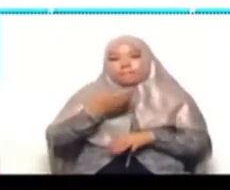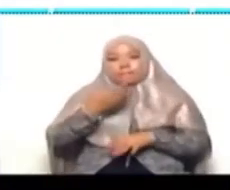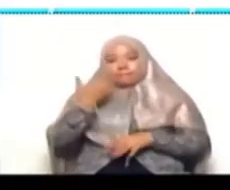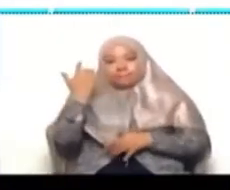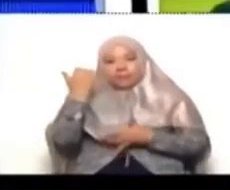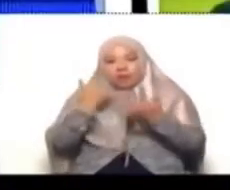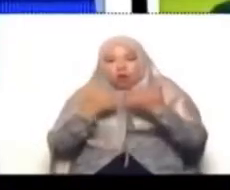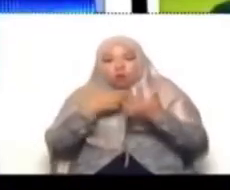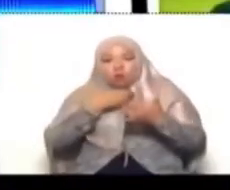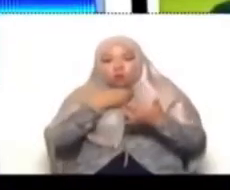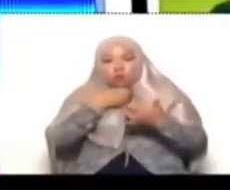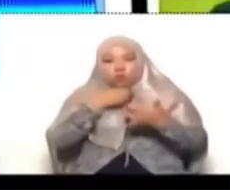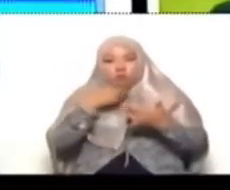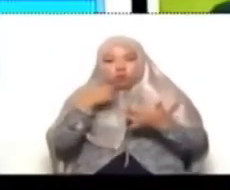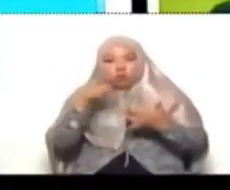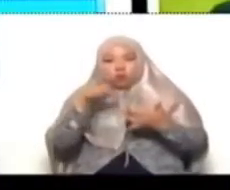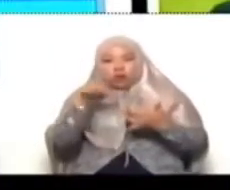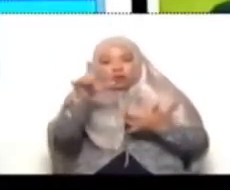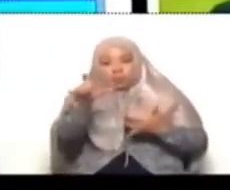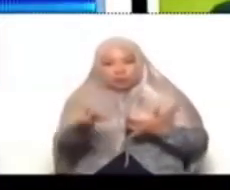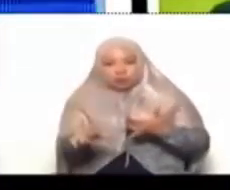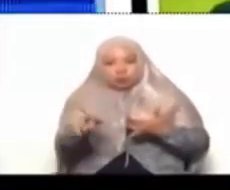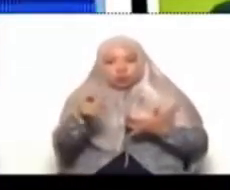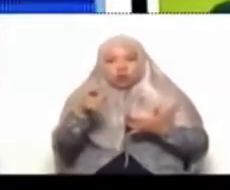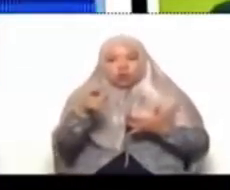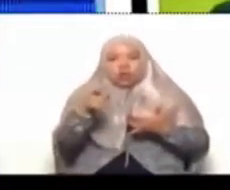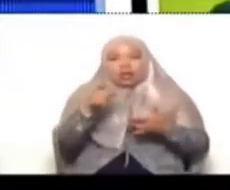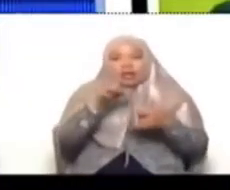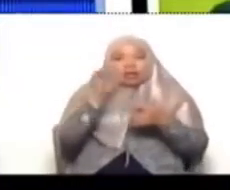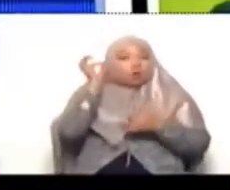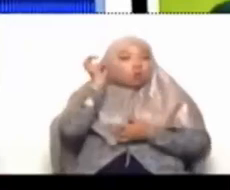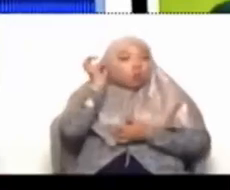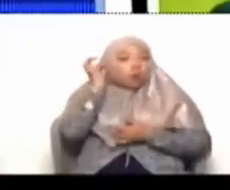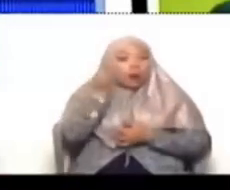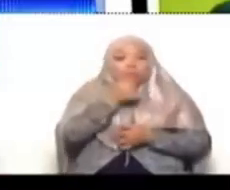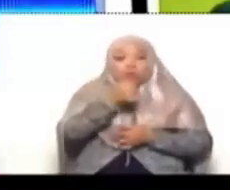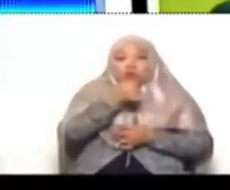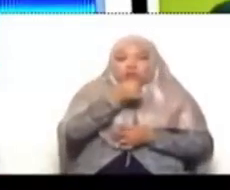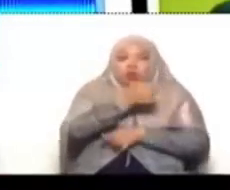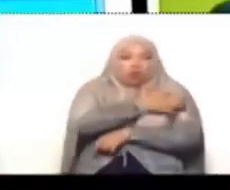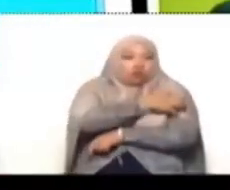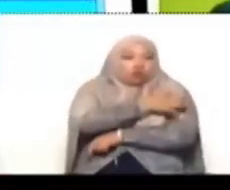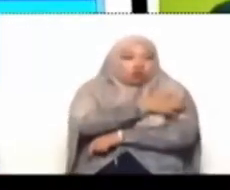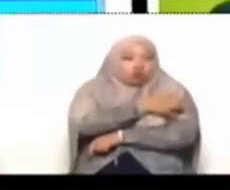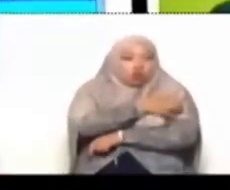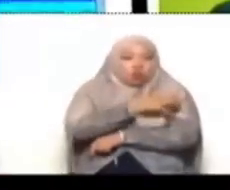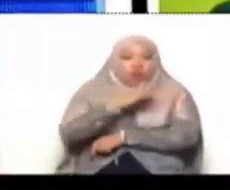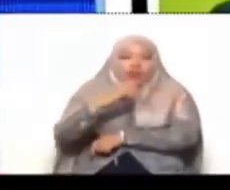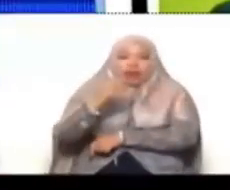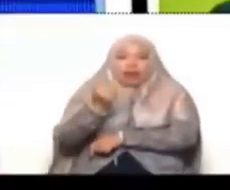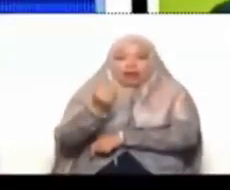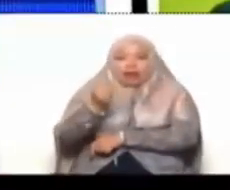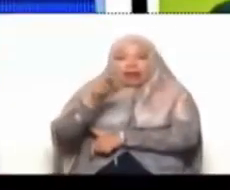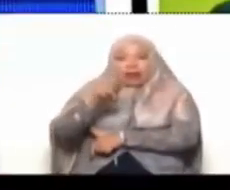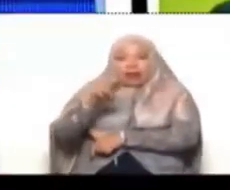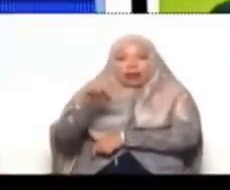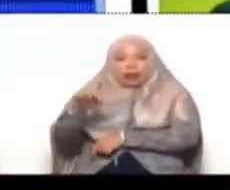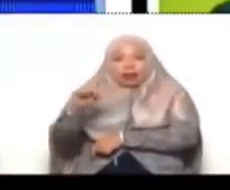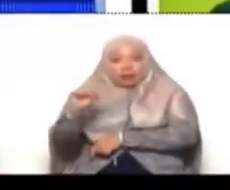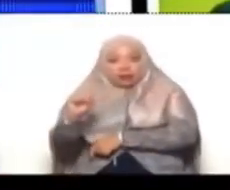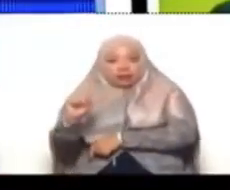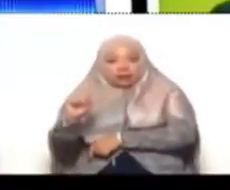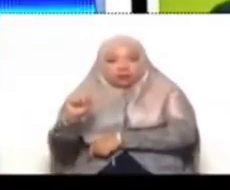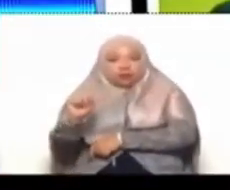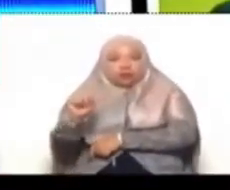él iba a recibir de Leopoldo Castillo y de Carla Angola la instrucción de salir a disparar. Él en las